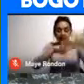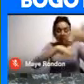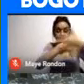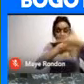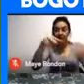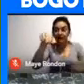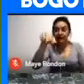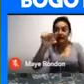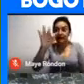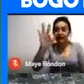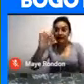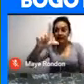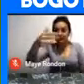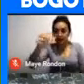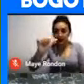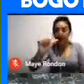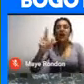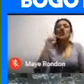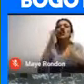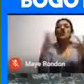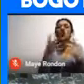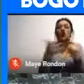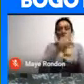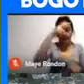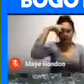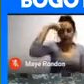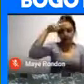Encontradas En India Tíbet Y México